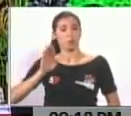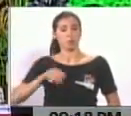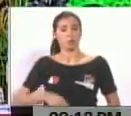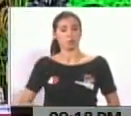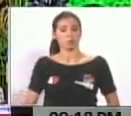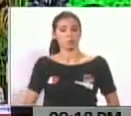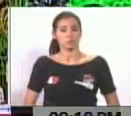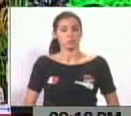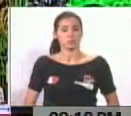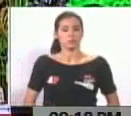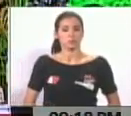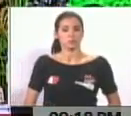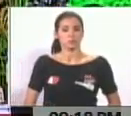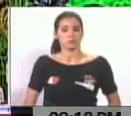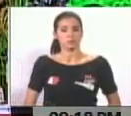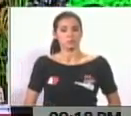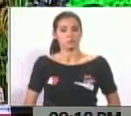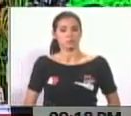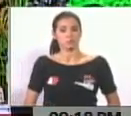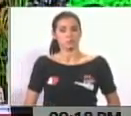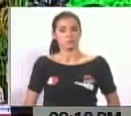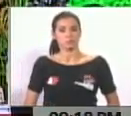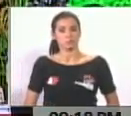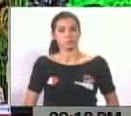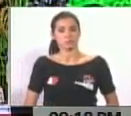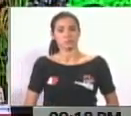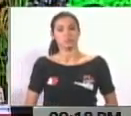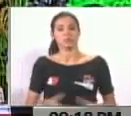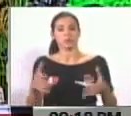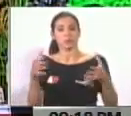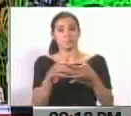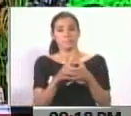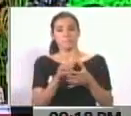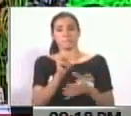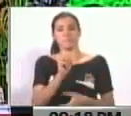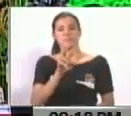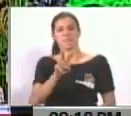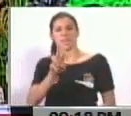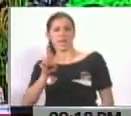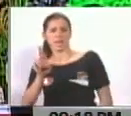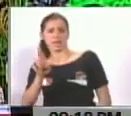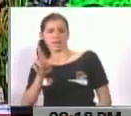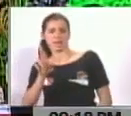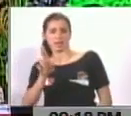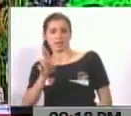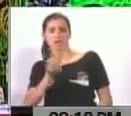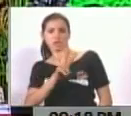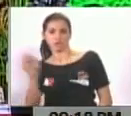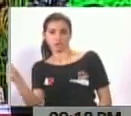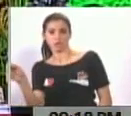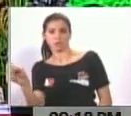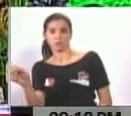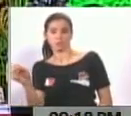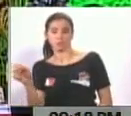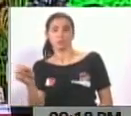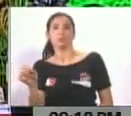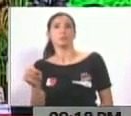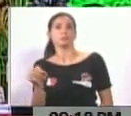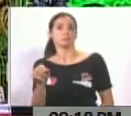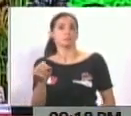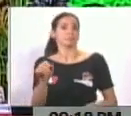en aquel Movimiento Bolivariano Revolucionario 200. 22 años, quizás la edad de muchos de los que están aquí, de